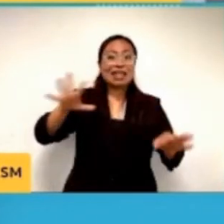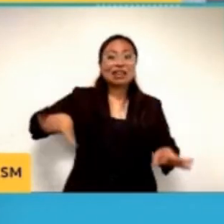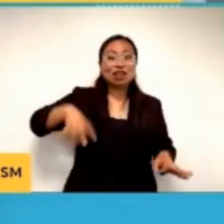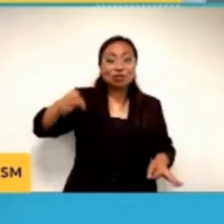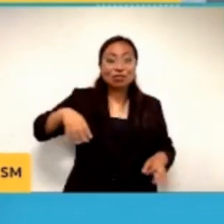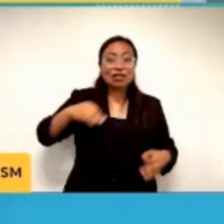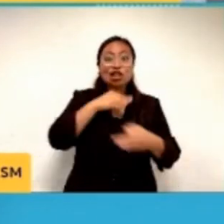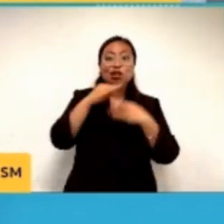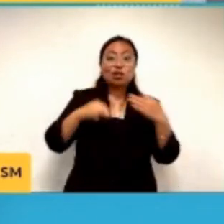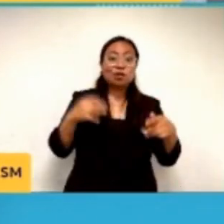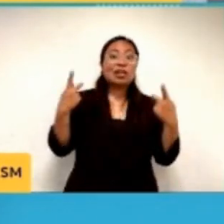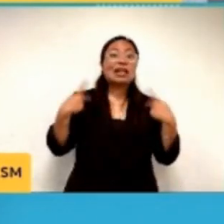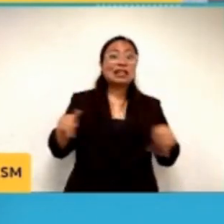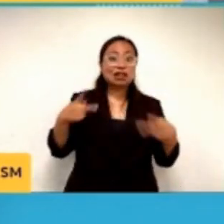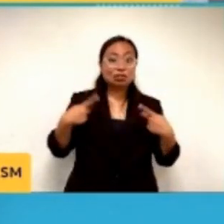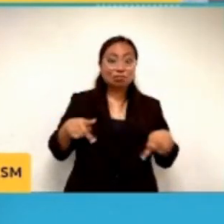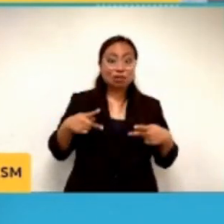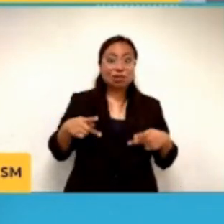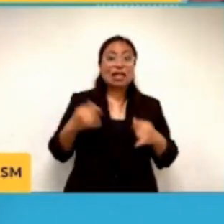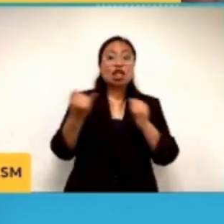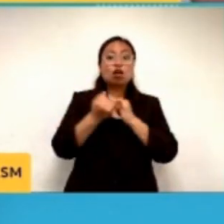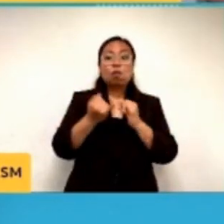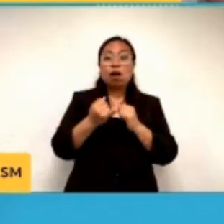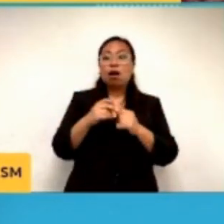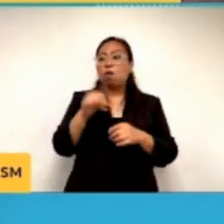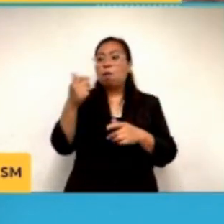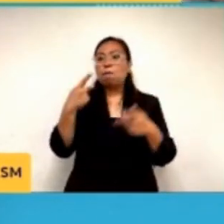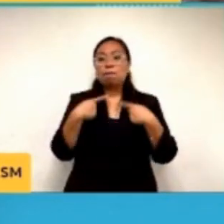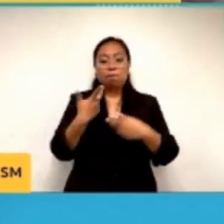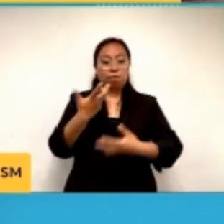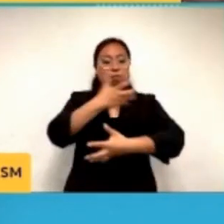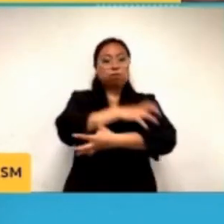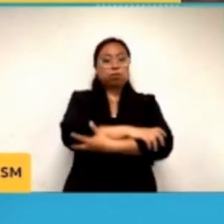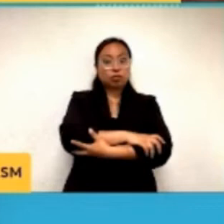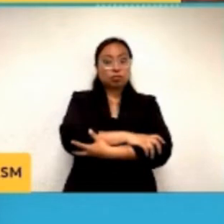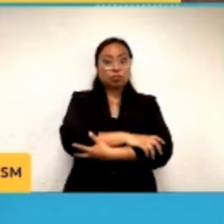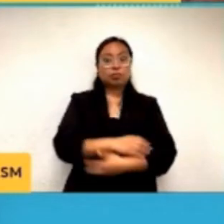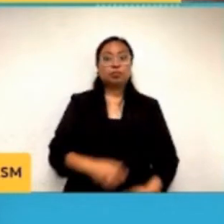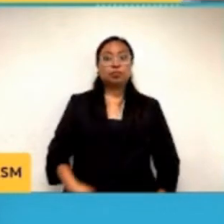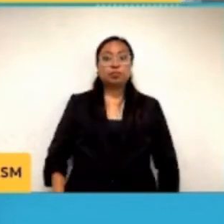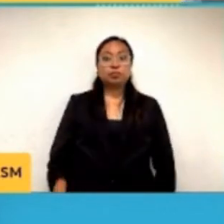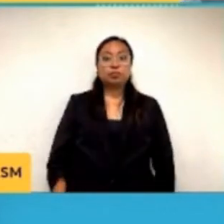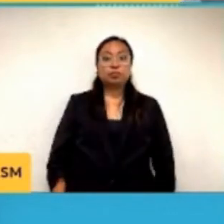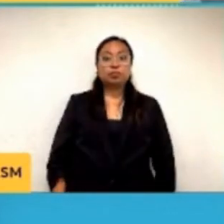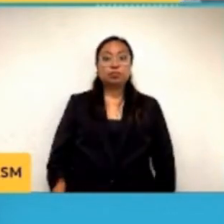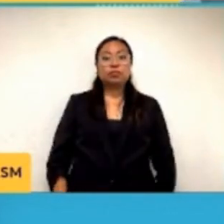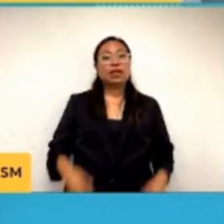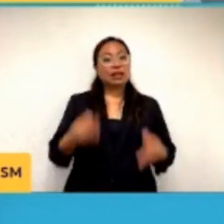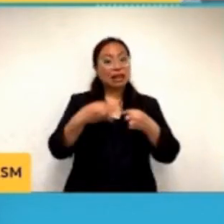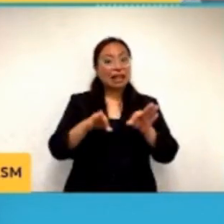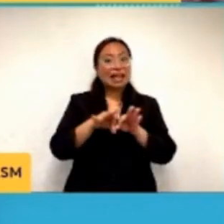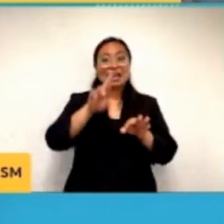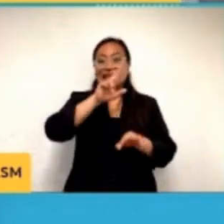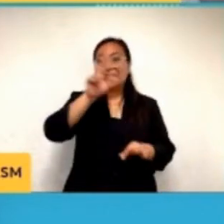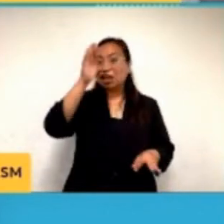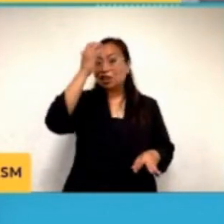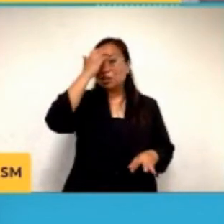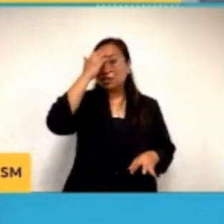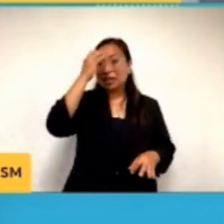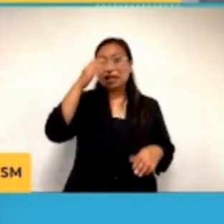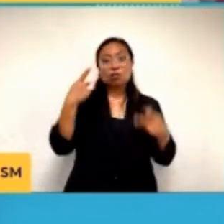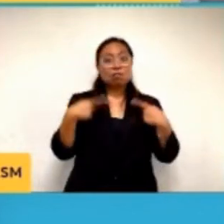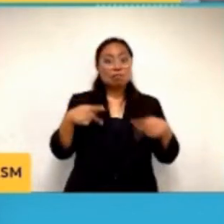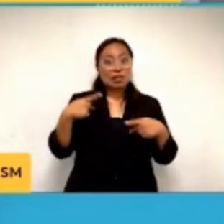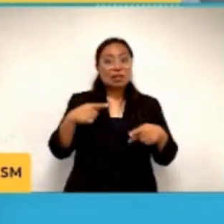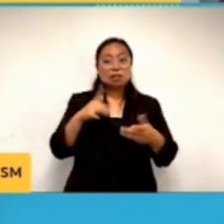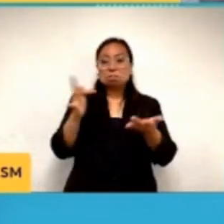sea tus colaboradores o tus pares. Ojo, es muy común que reconozcamos a nuestros colaboradores, muy común.